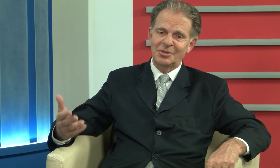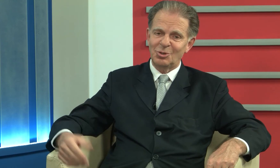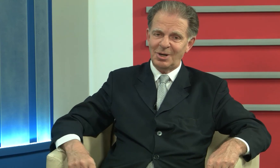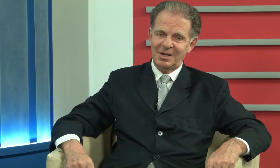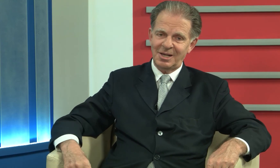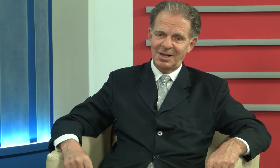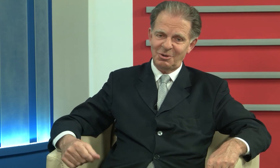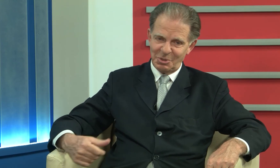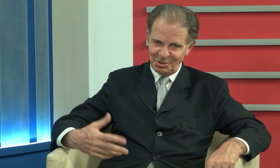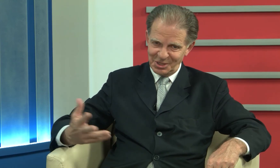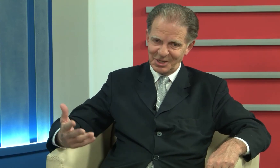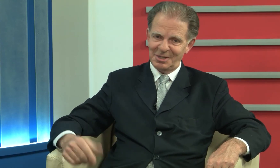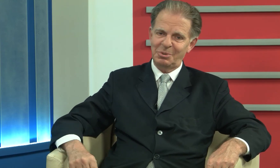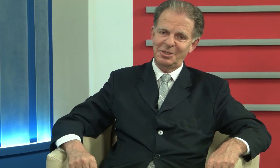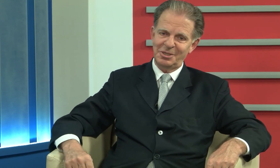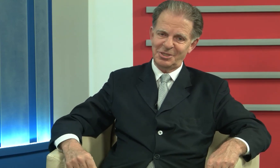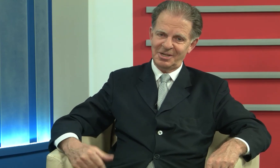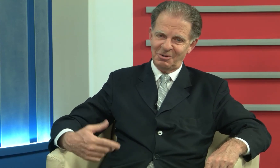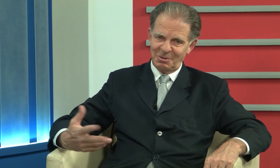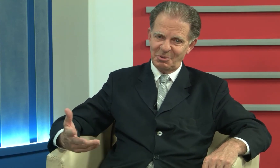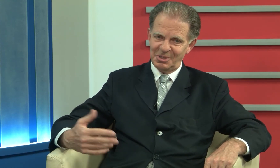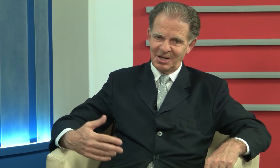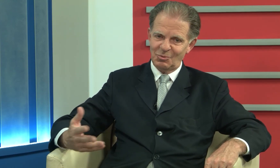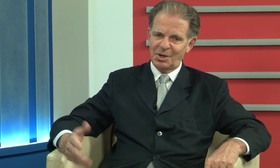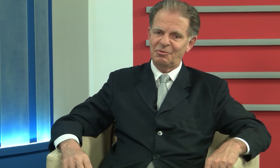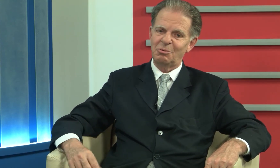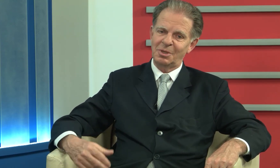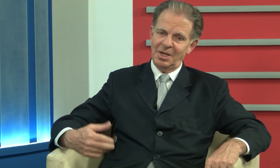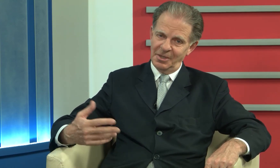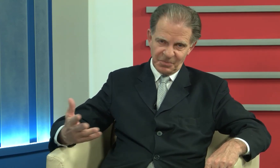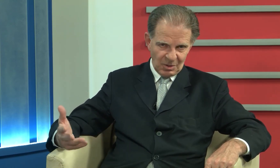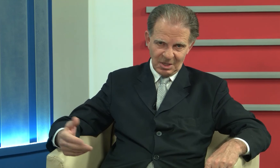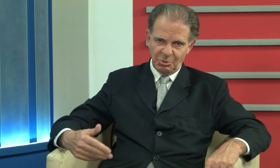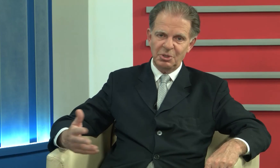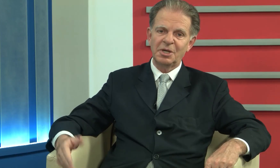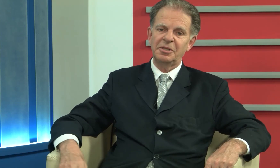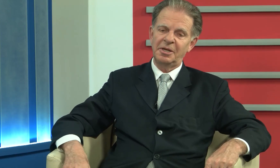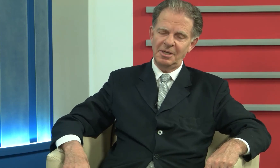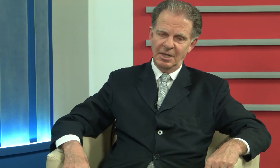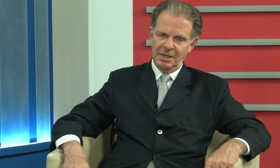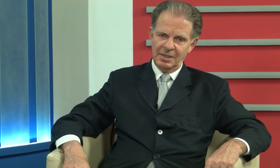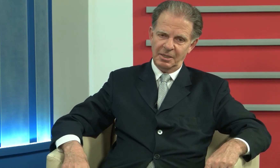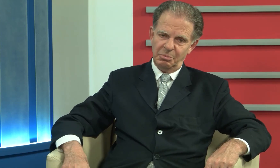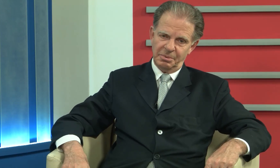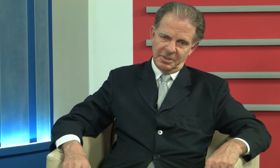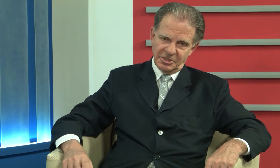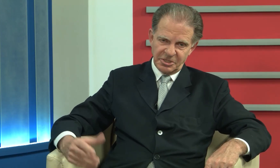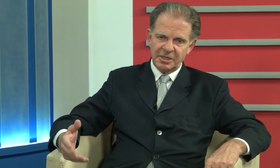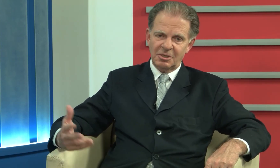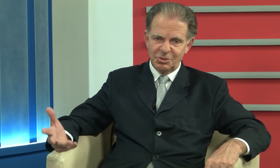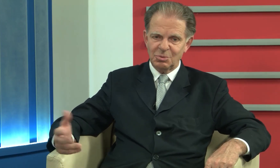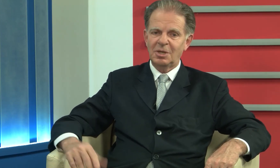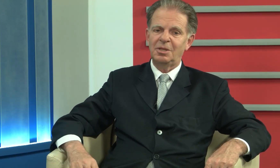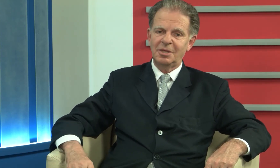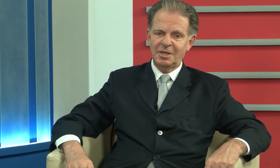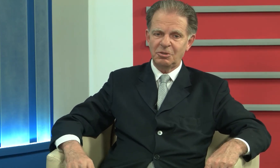general a los periodistas que les pueda interesar cómo viene la nueva reforma y al público en general, que se acerquen